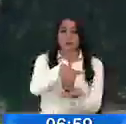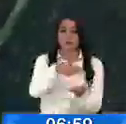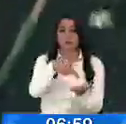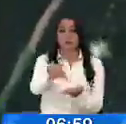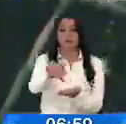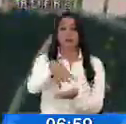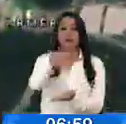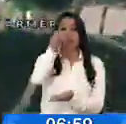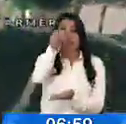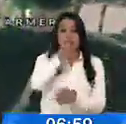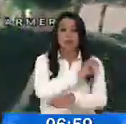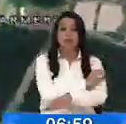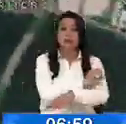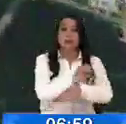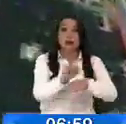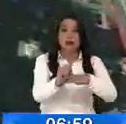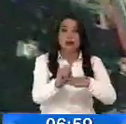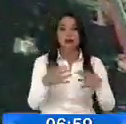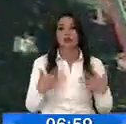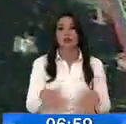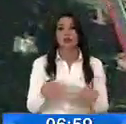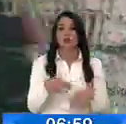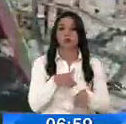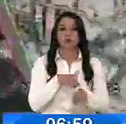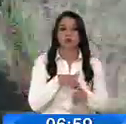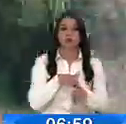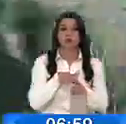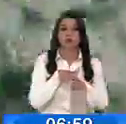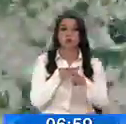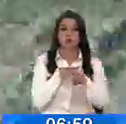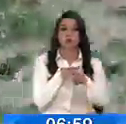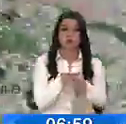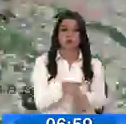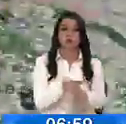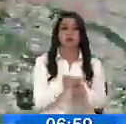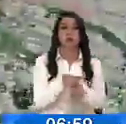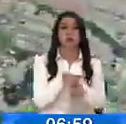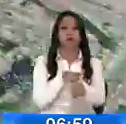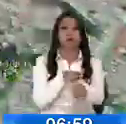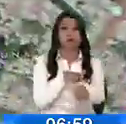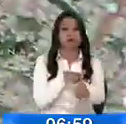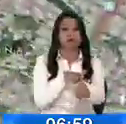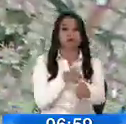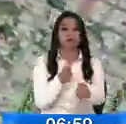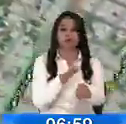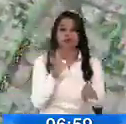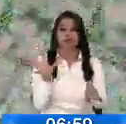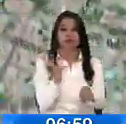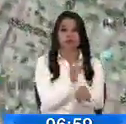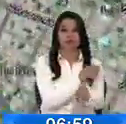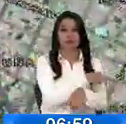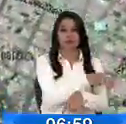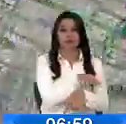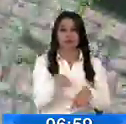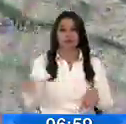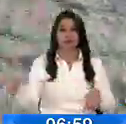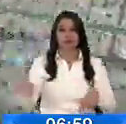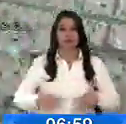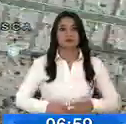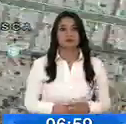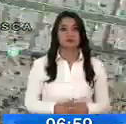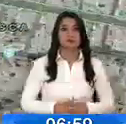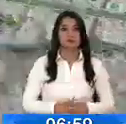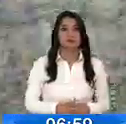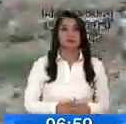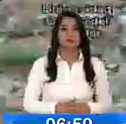el norte lo de occidental o general sucre tiene un tráfico bastante fuerte alrededor de todas sus vías si